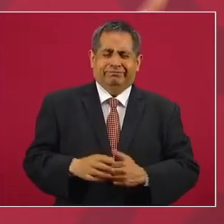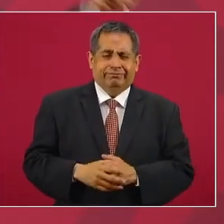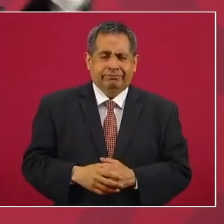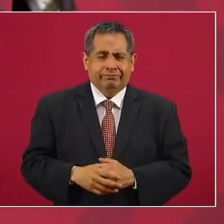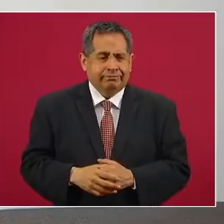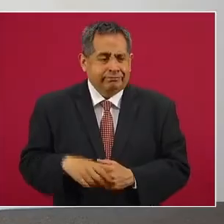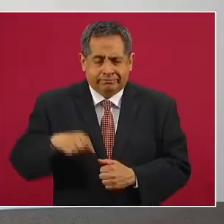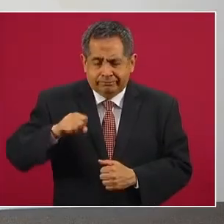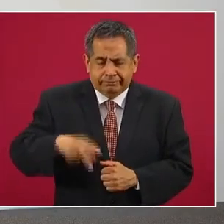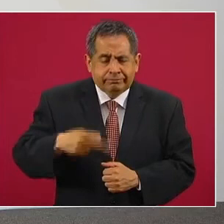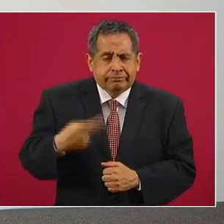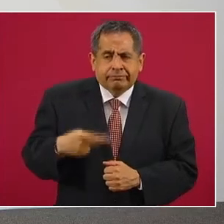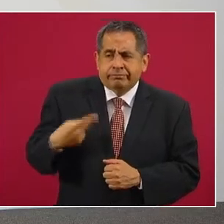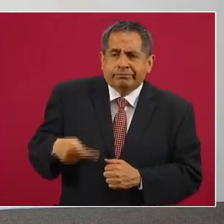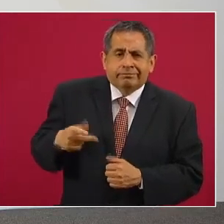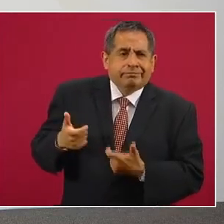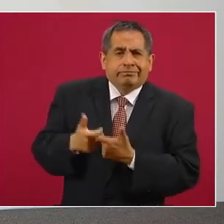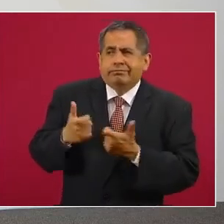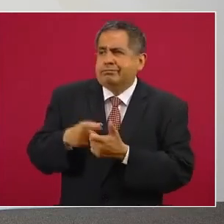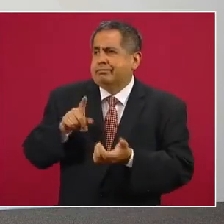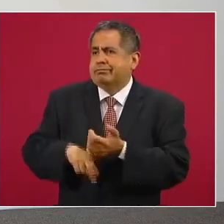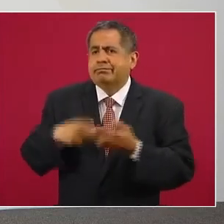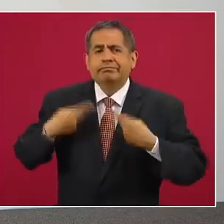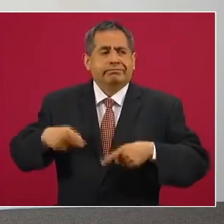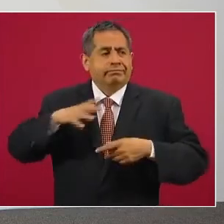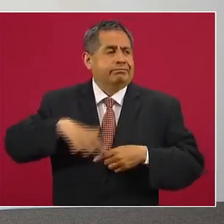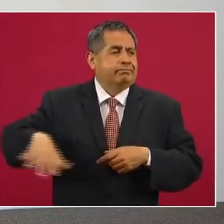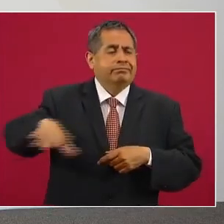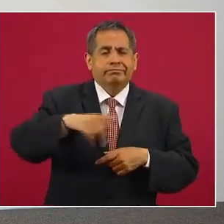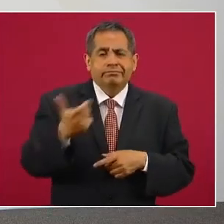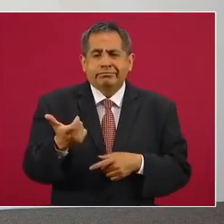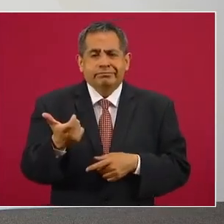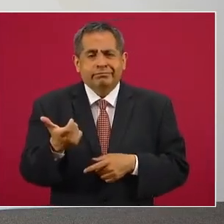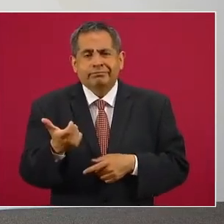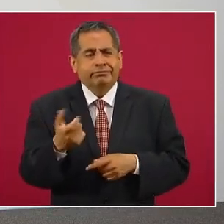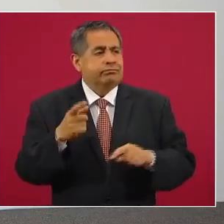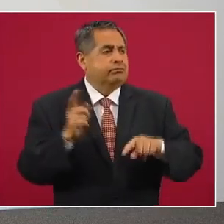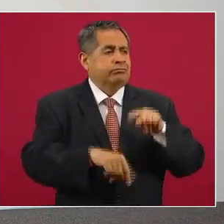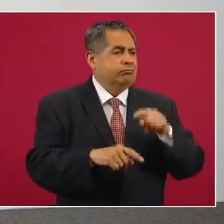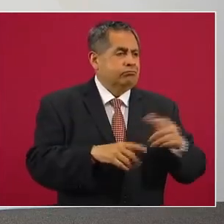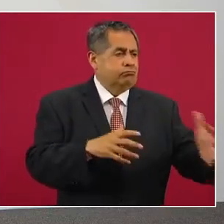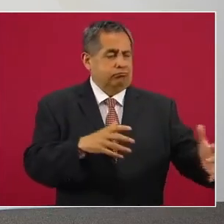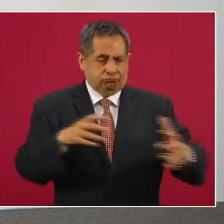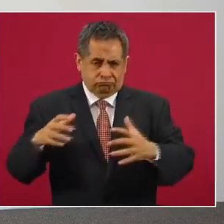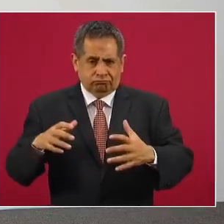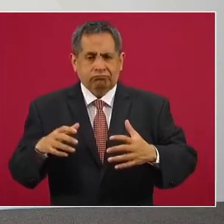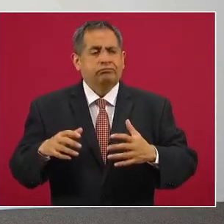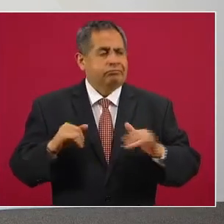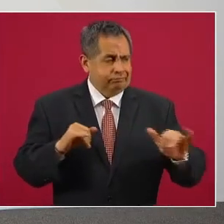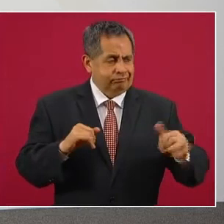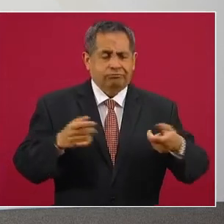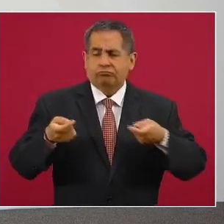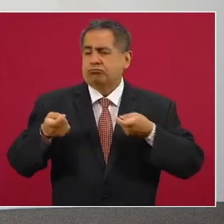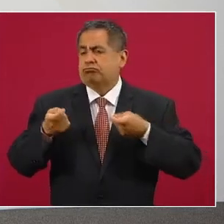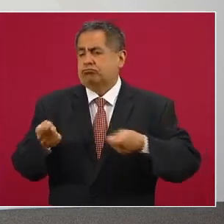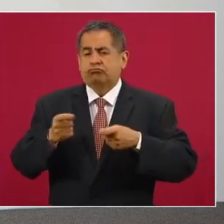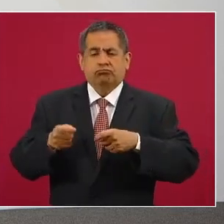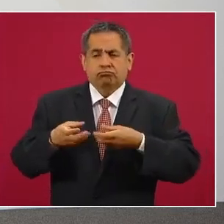Si es el mismo dinero del pueblo, lo que está haciendo es recogiendo ese dinero